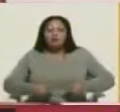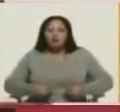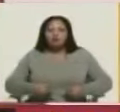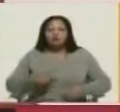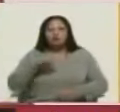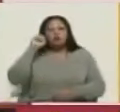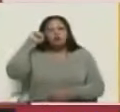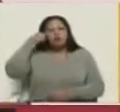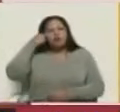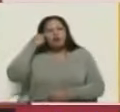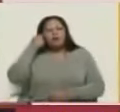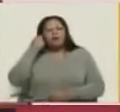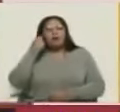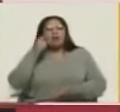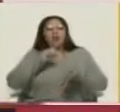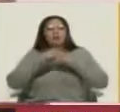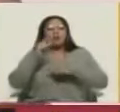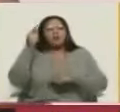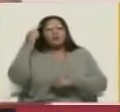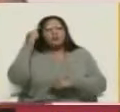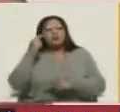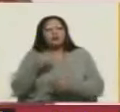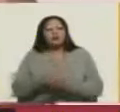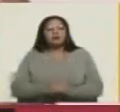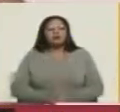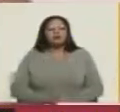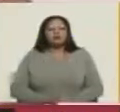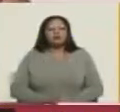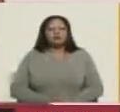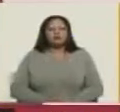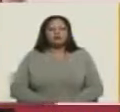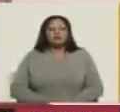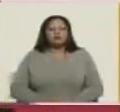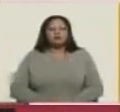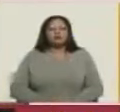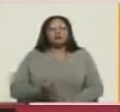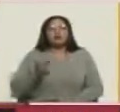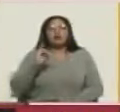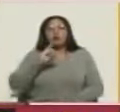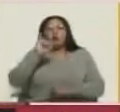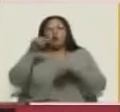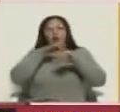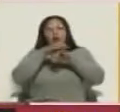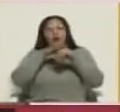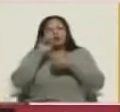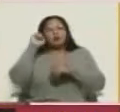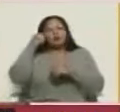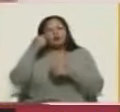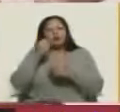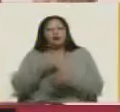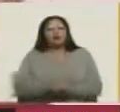él en estos días que había, o Jorge recordaban que en Dominicana estaban listos para